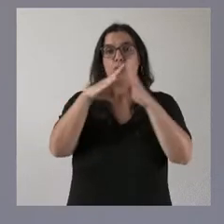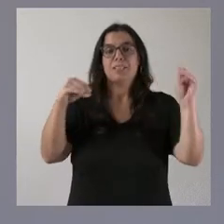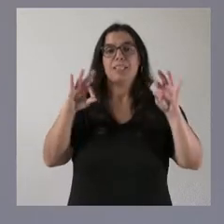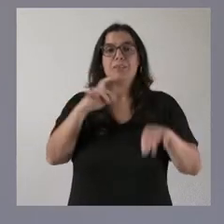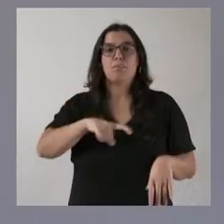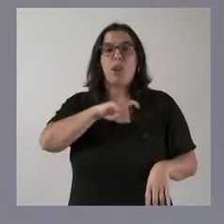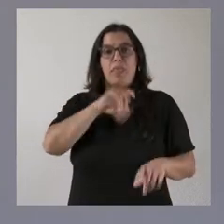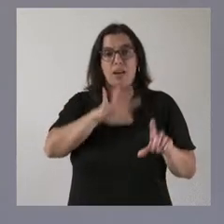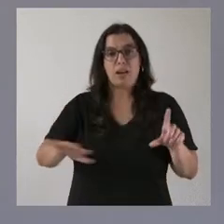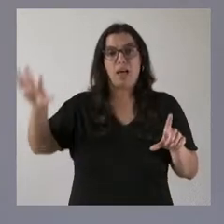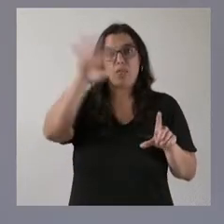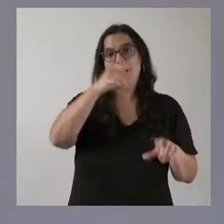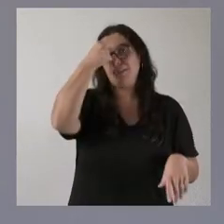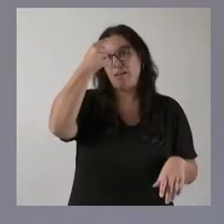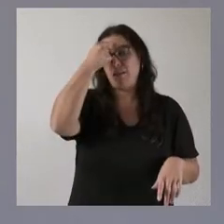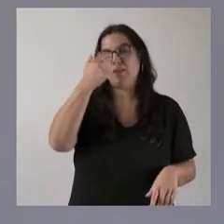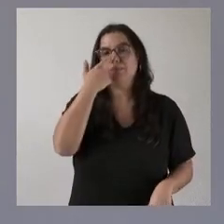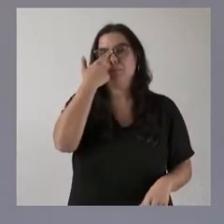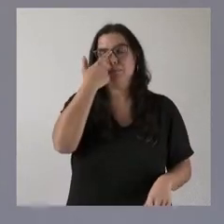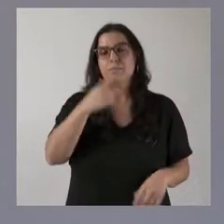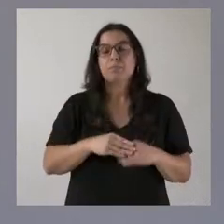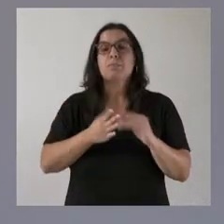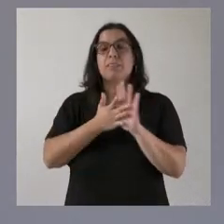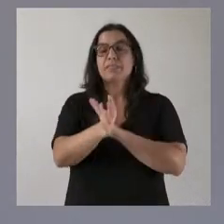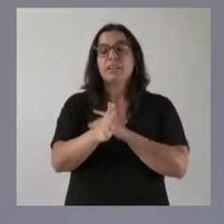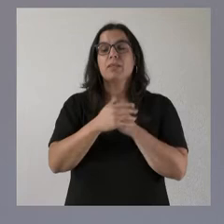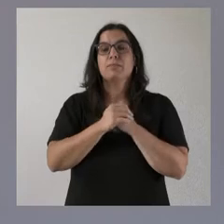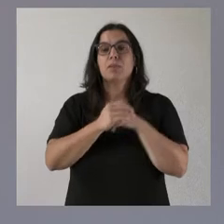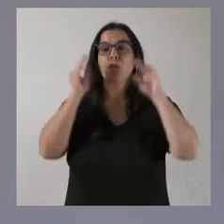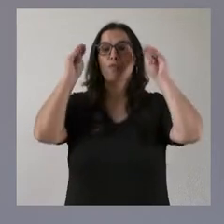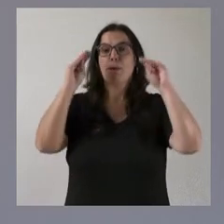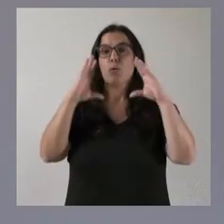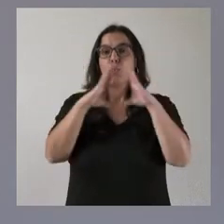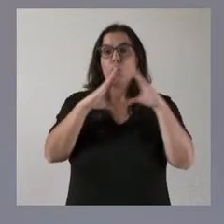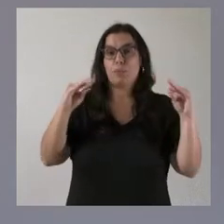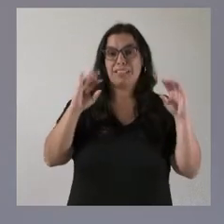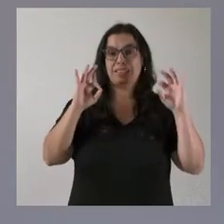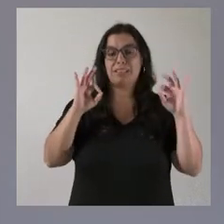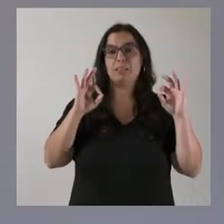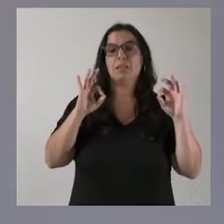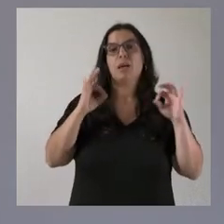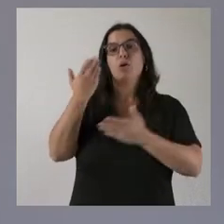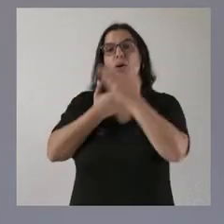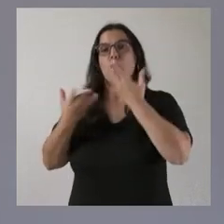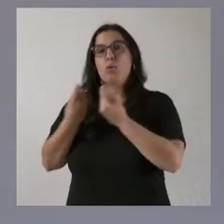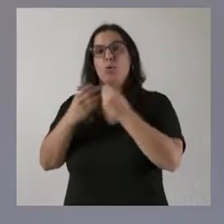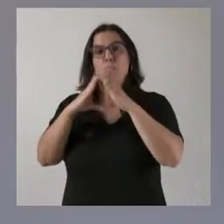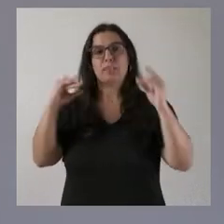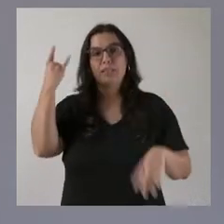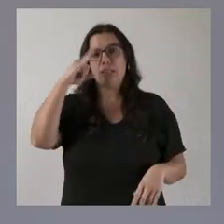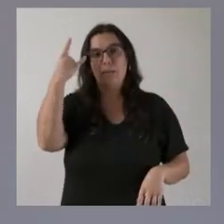Nacional de Ávila que se trata de formación Universitaria en colaboración con la universidad de Salamanca para